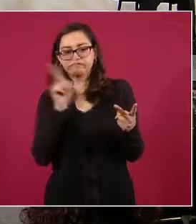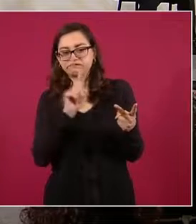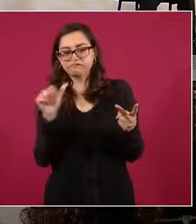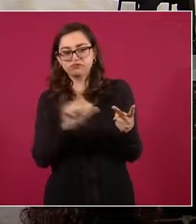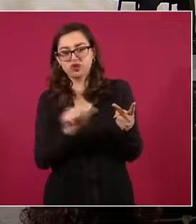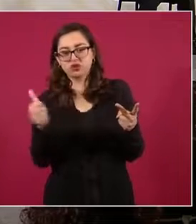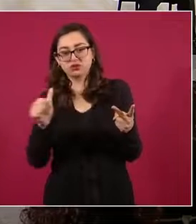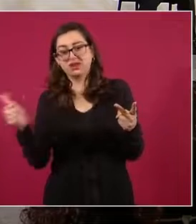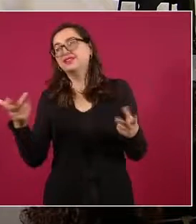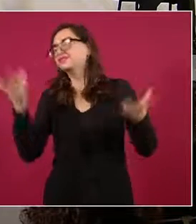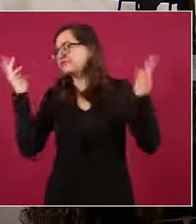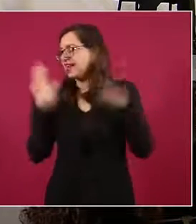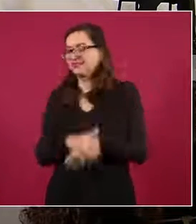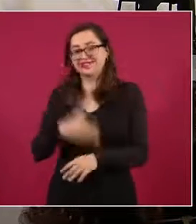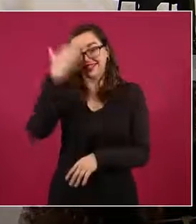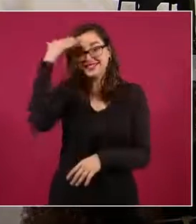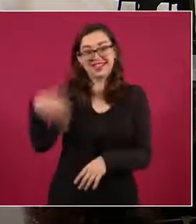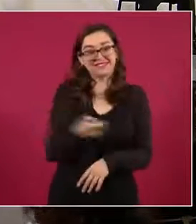Bueno, es que todos son igual, pero…